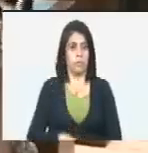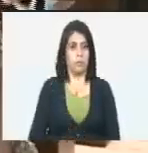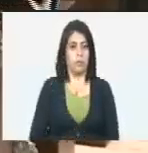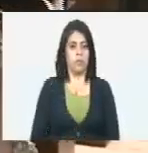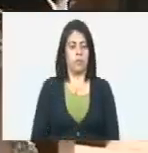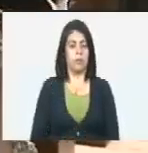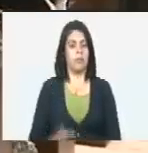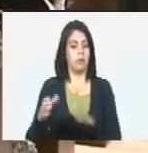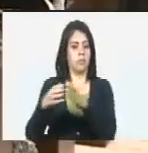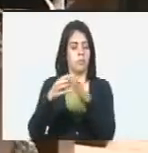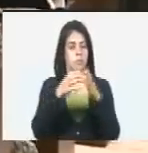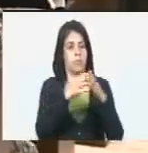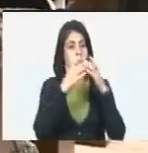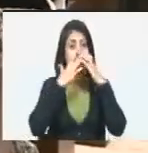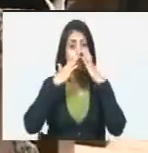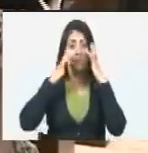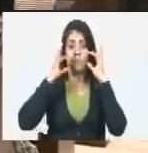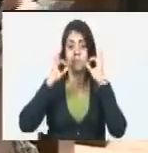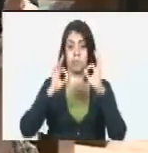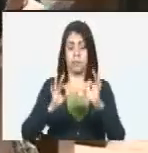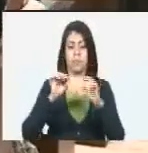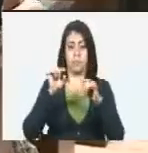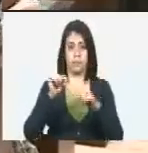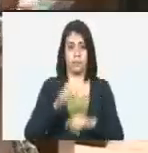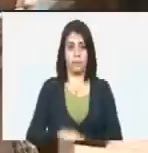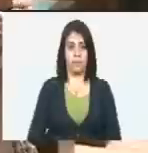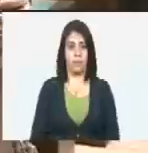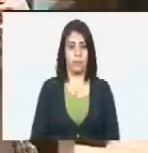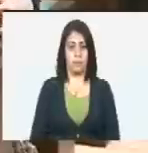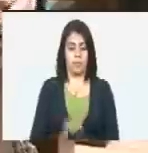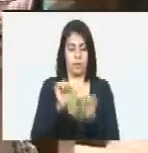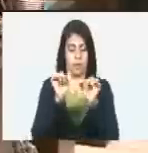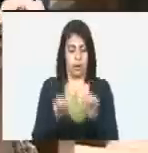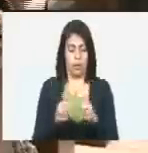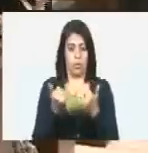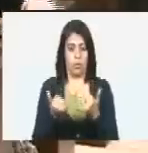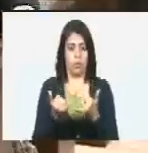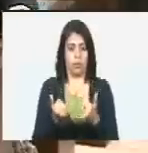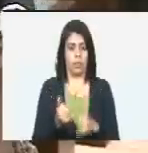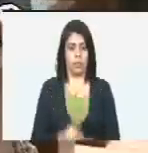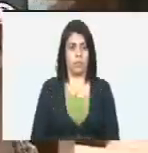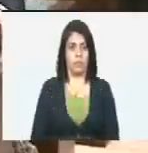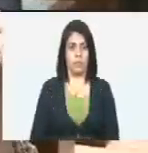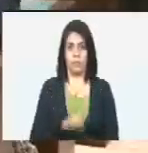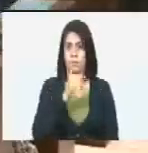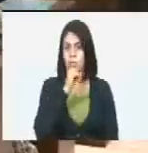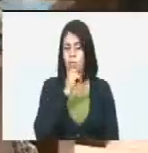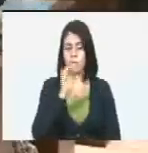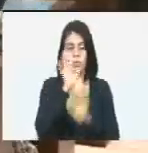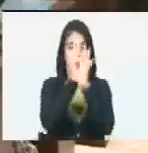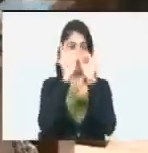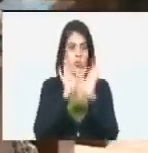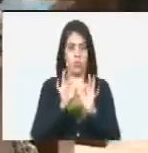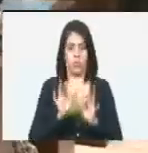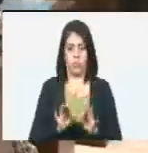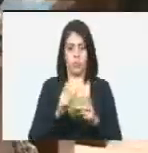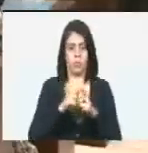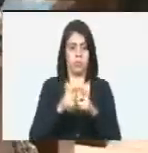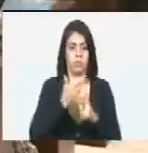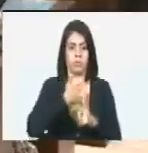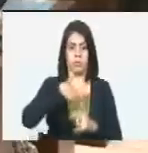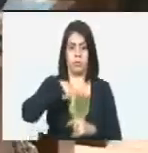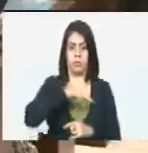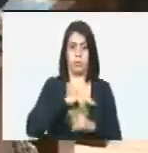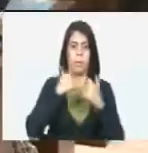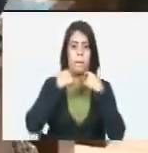están alertas, atentos, en este momento, no hay manera de que nosotros